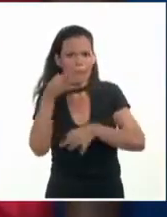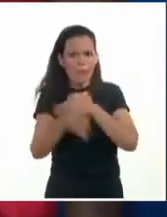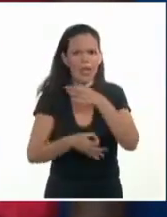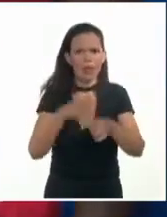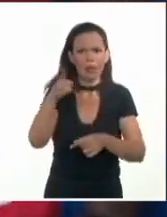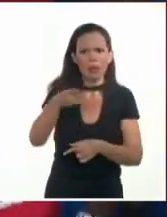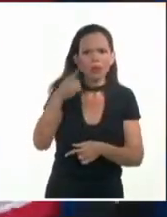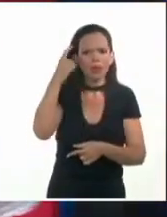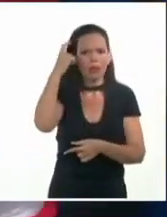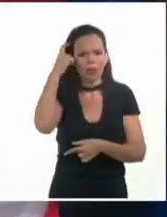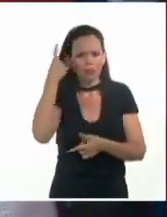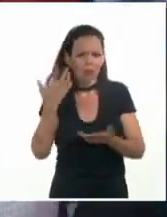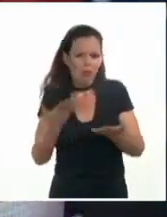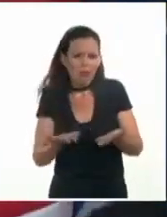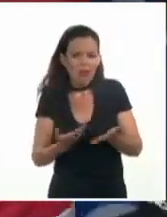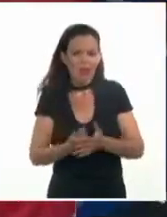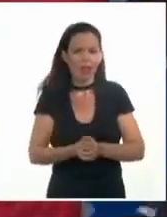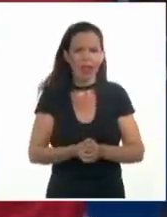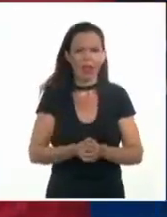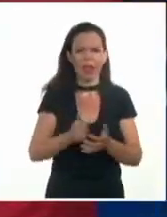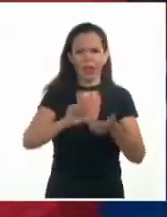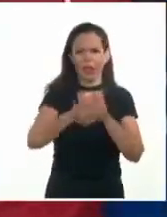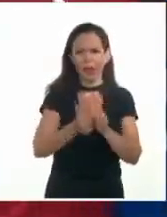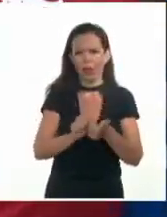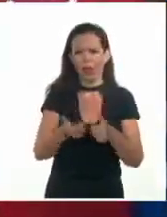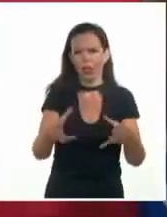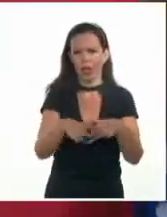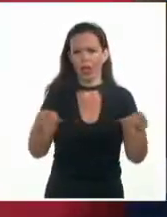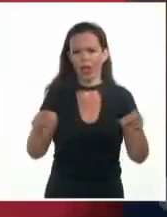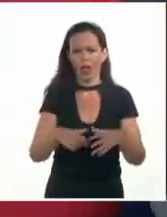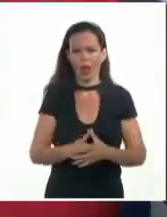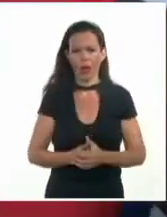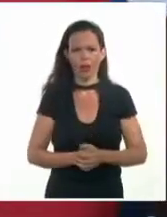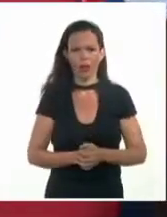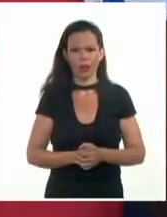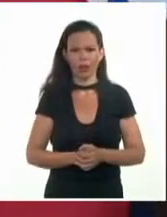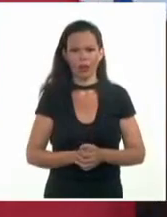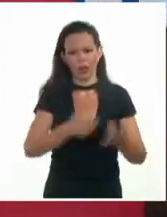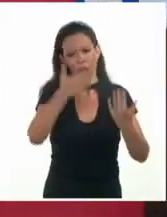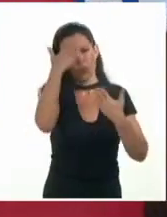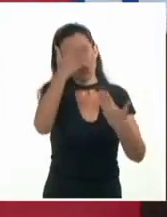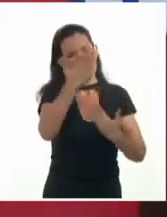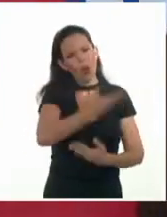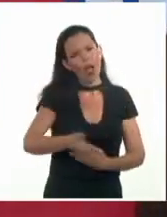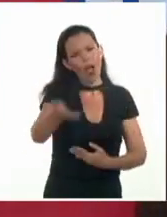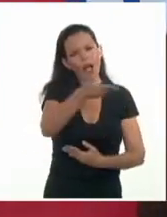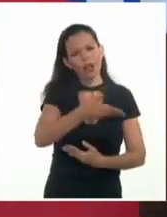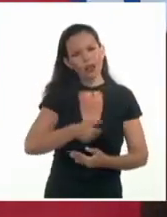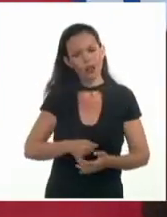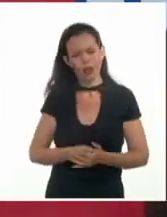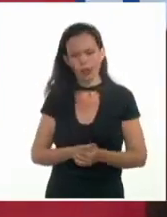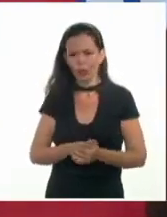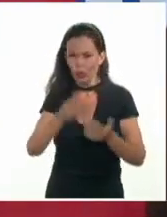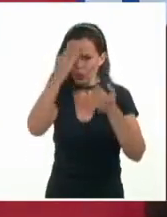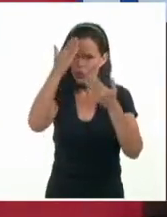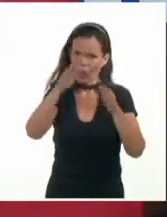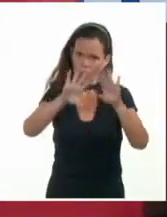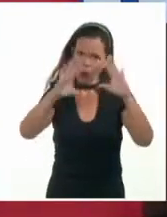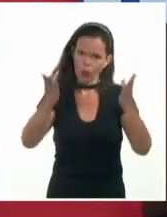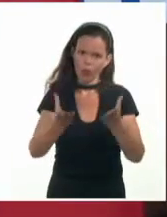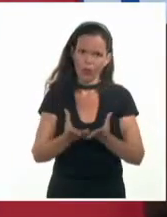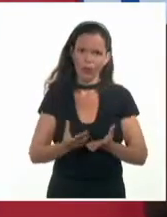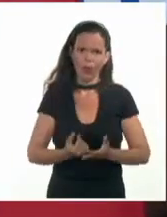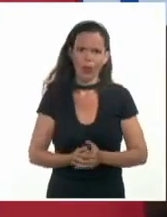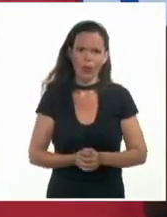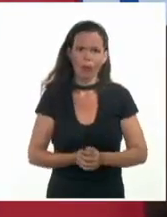Nicaragua. Ante todo, un saludo a la afición cubana y a todos los que nos están viendo en el mundo. Creo que fue un